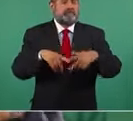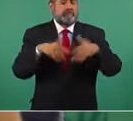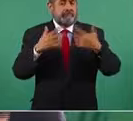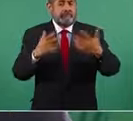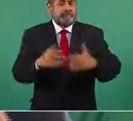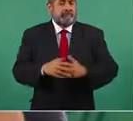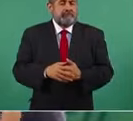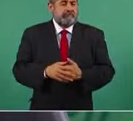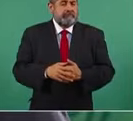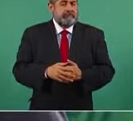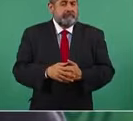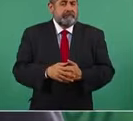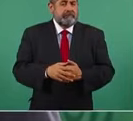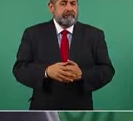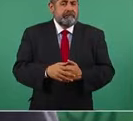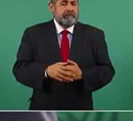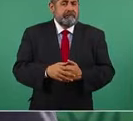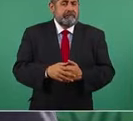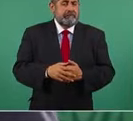incluso